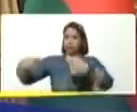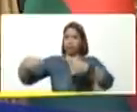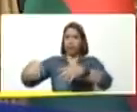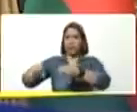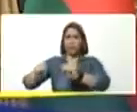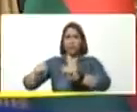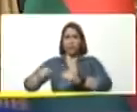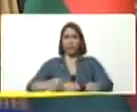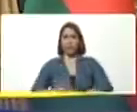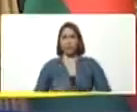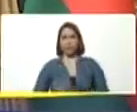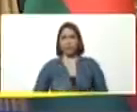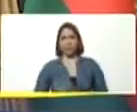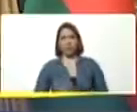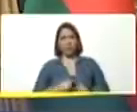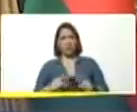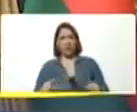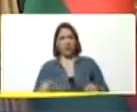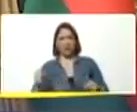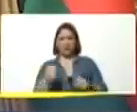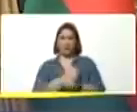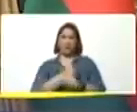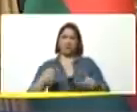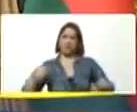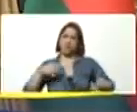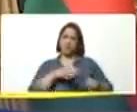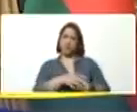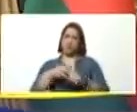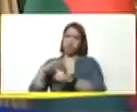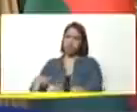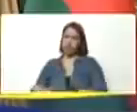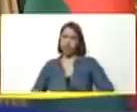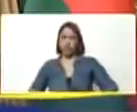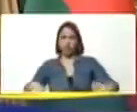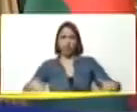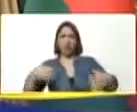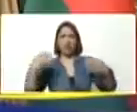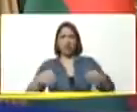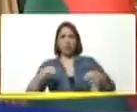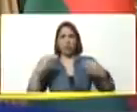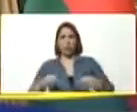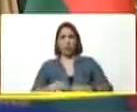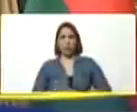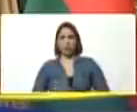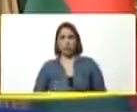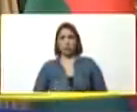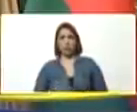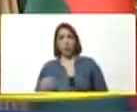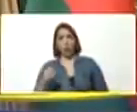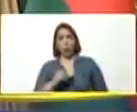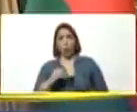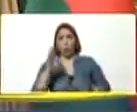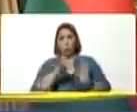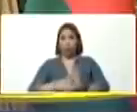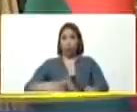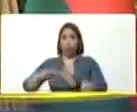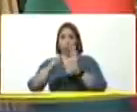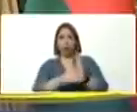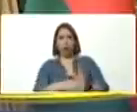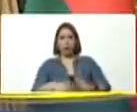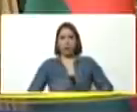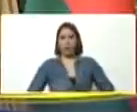imperialista de rapiña para caerle encima a las riquezas naturales y a las riquezas de nuestros